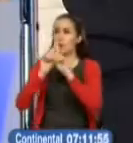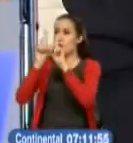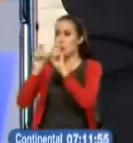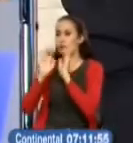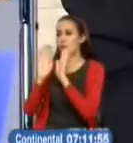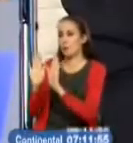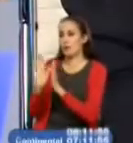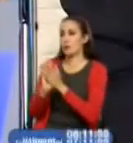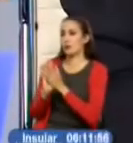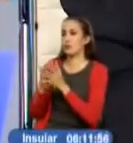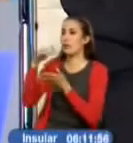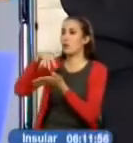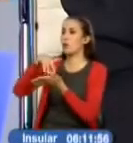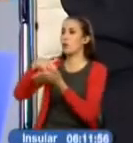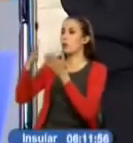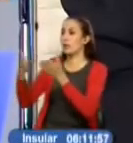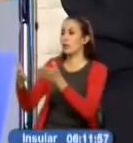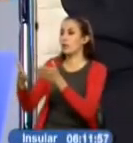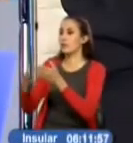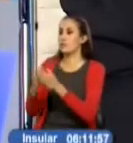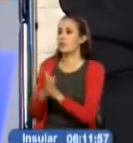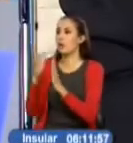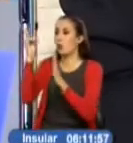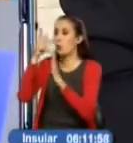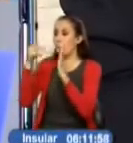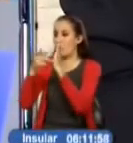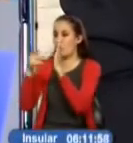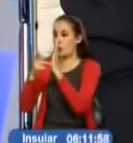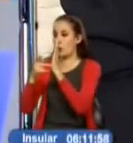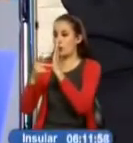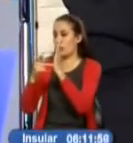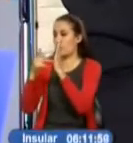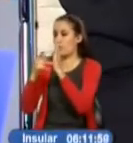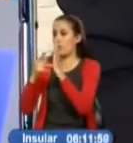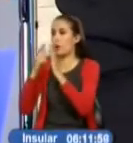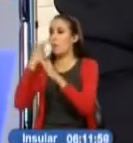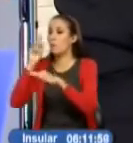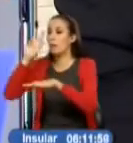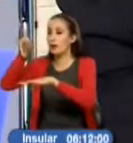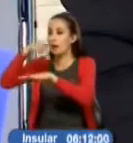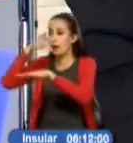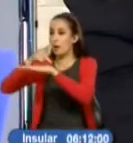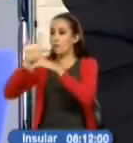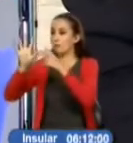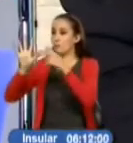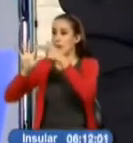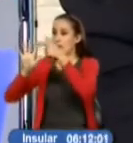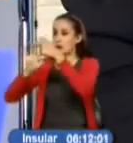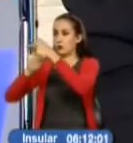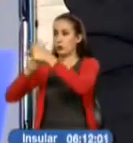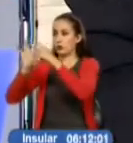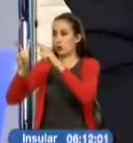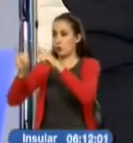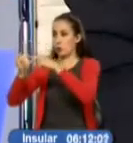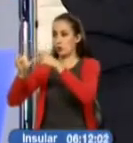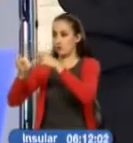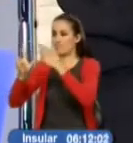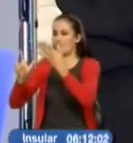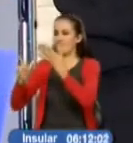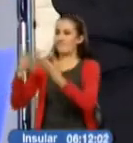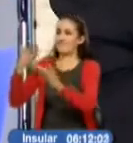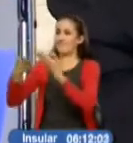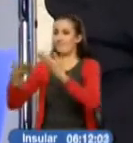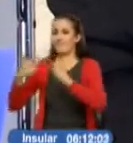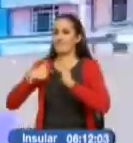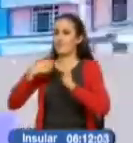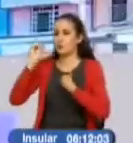que tenga calificación para la prioridad 1 o 2, el día de mañana dice, esta carrera no me sonó, porque no deja